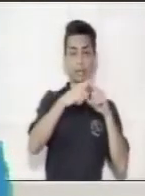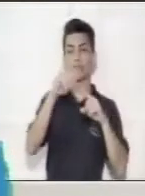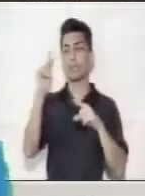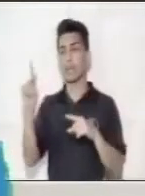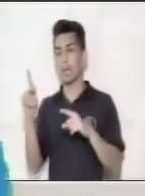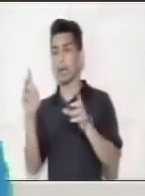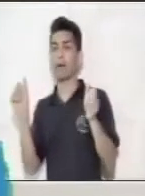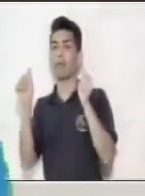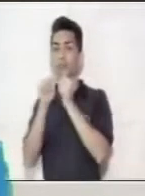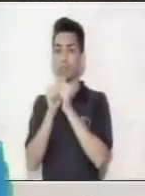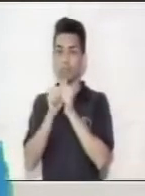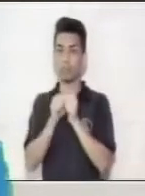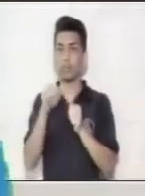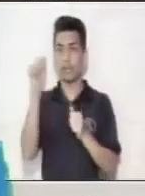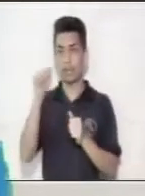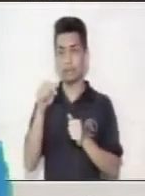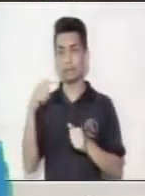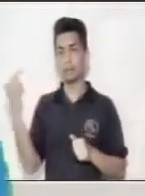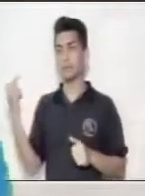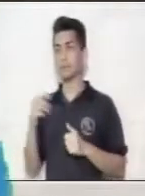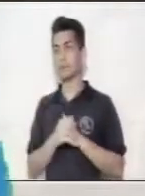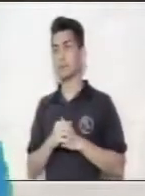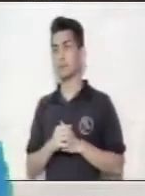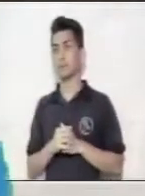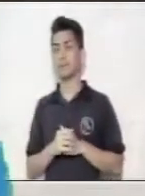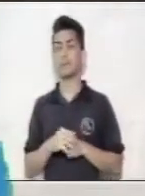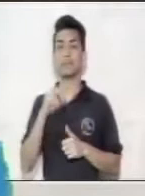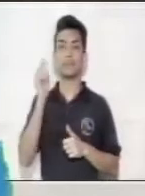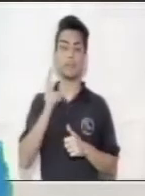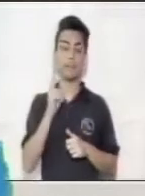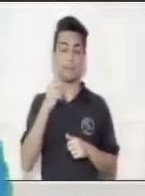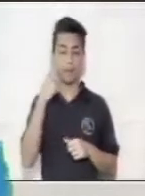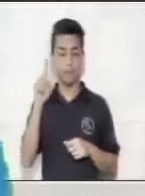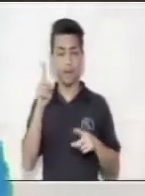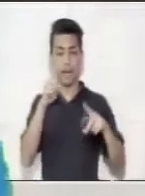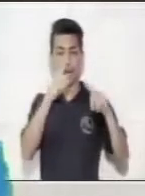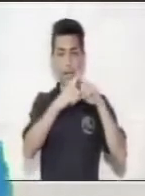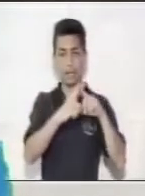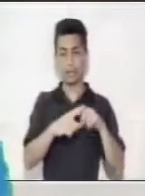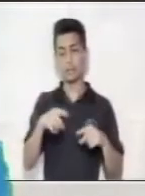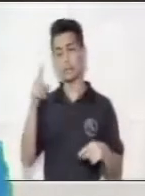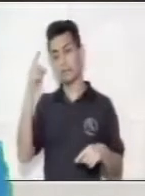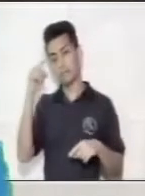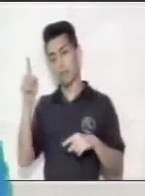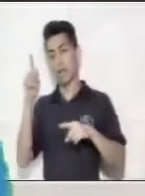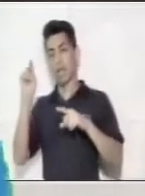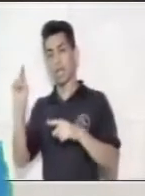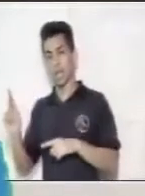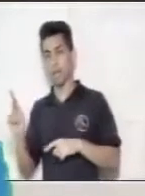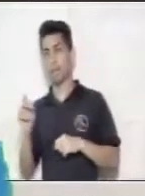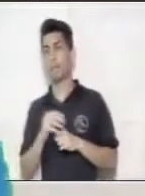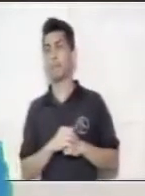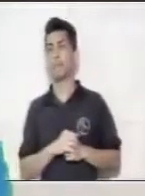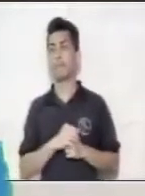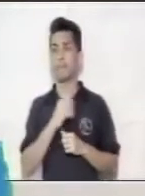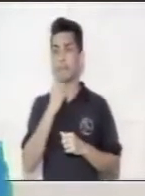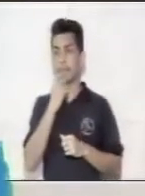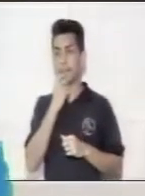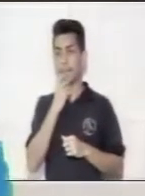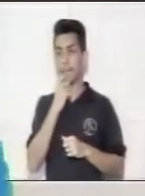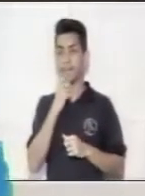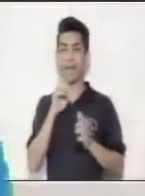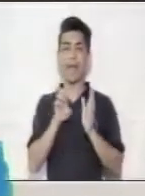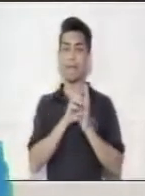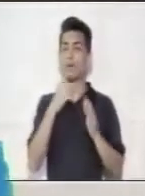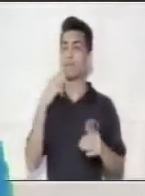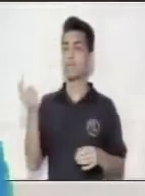elementos de este vector. Va a afectar a la coordenada x y a la coordenada y. Como ejemplo nos dicen, tenemos